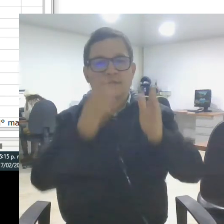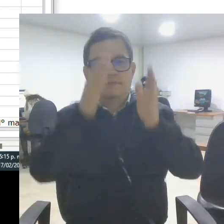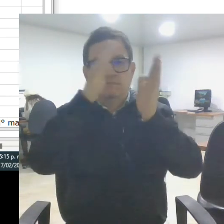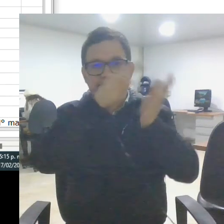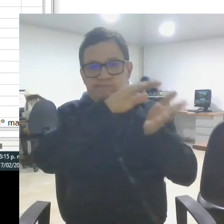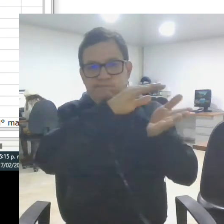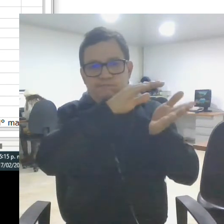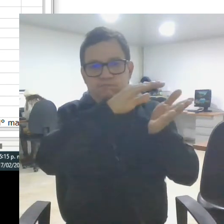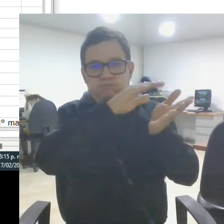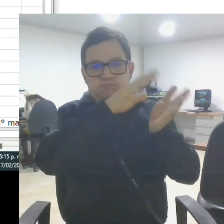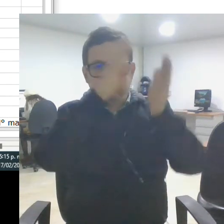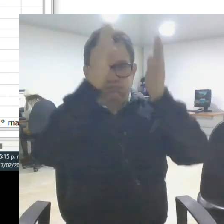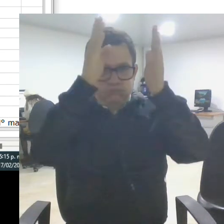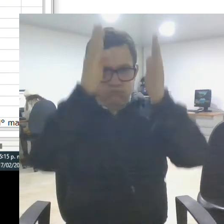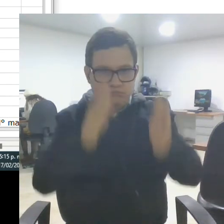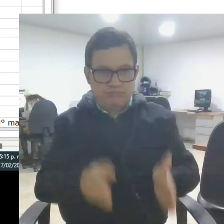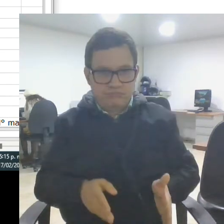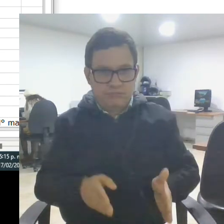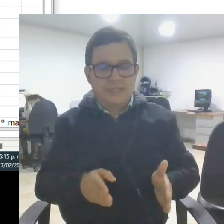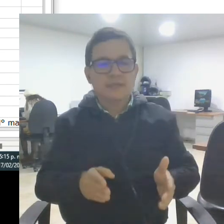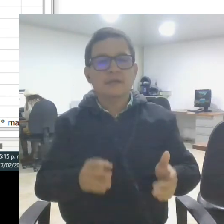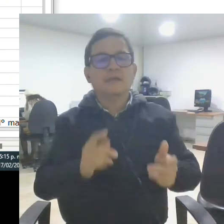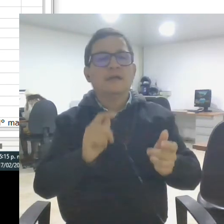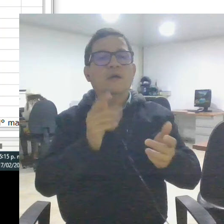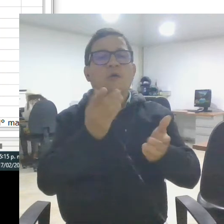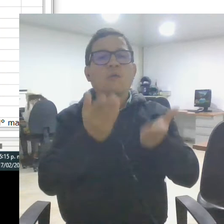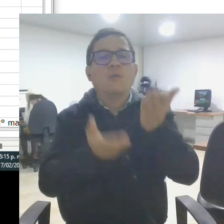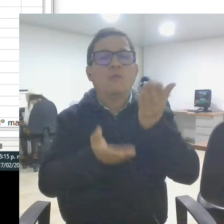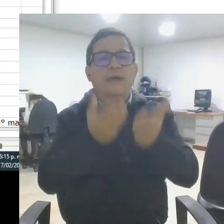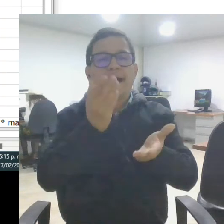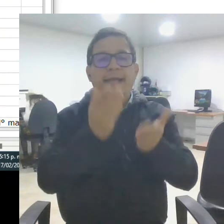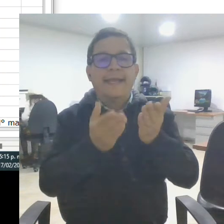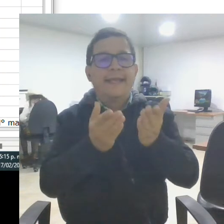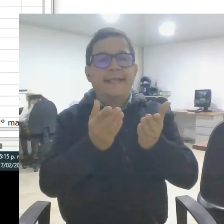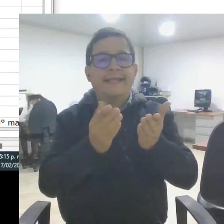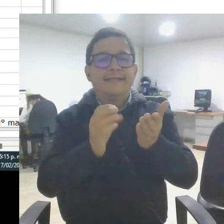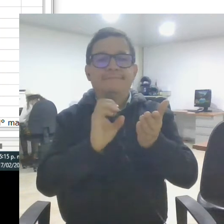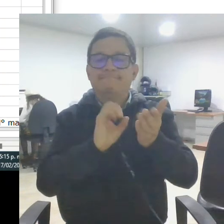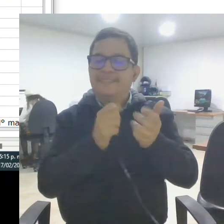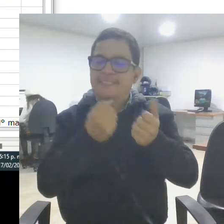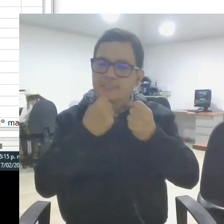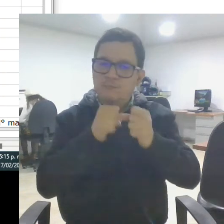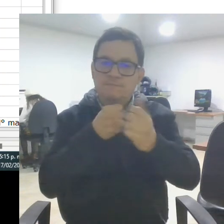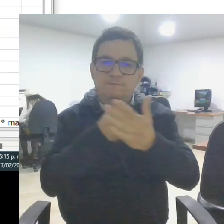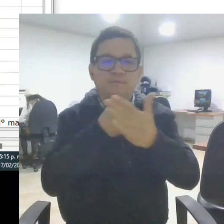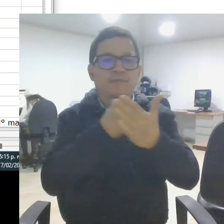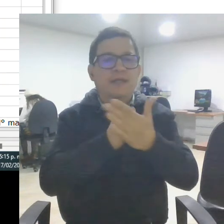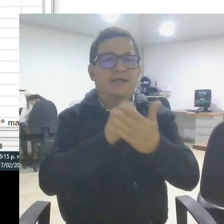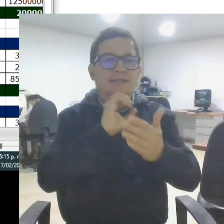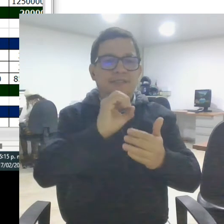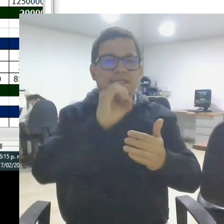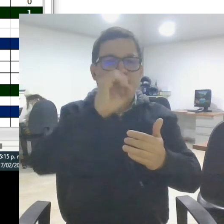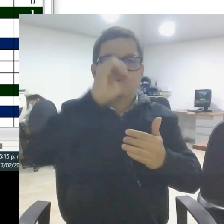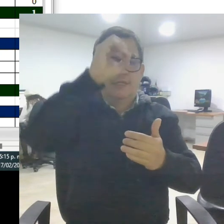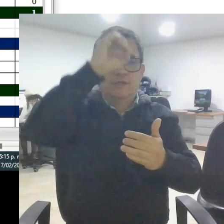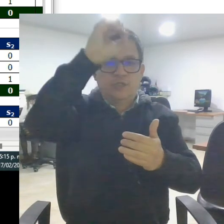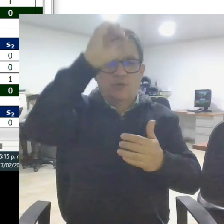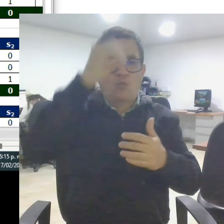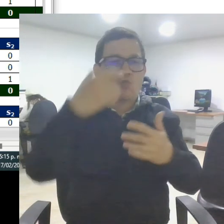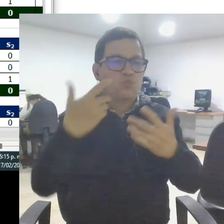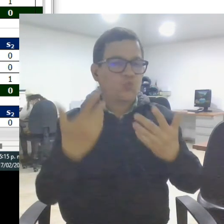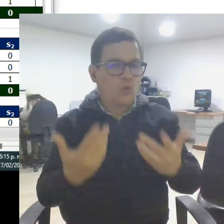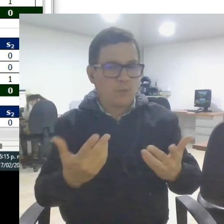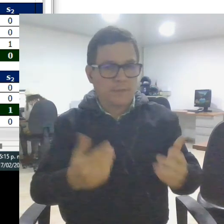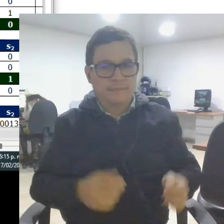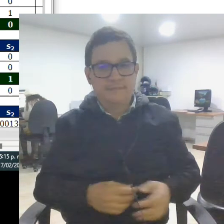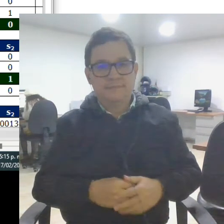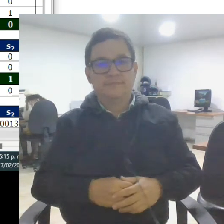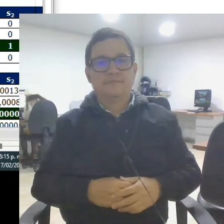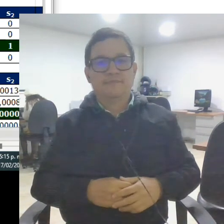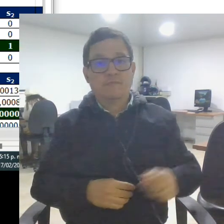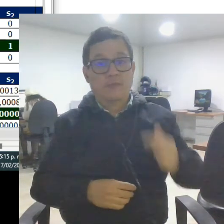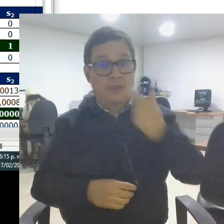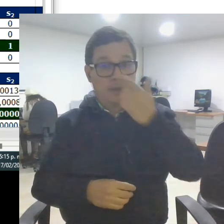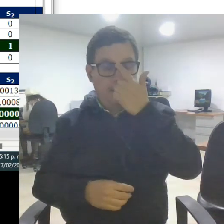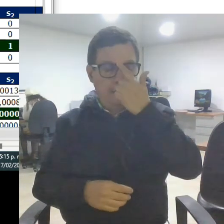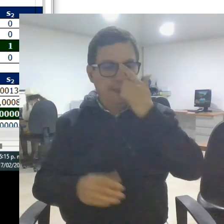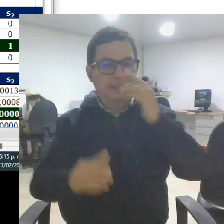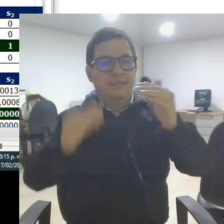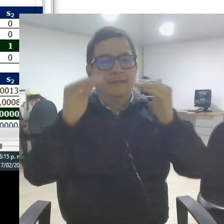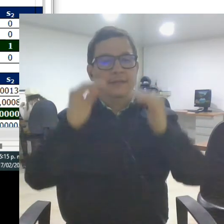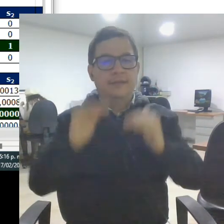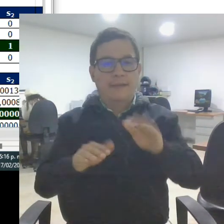se tratará de convertir en 0. Veamos de qué forma. Paso